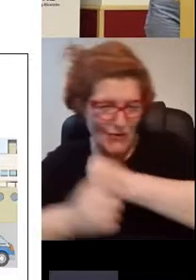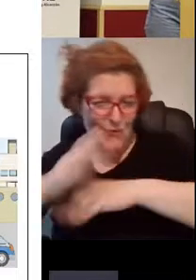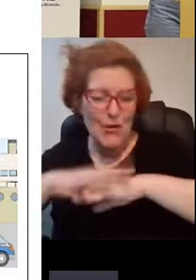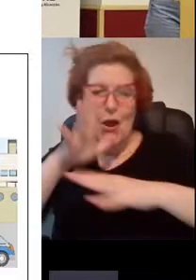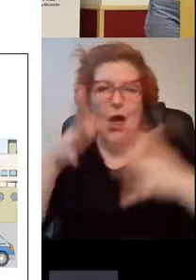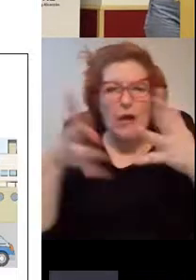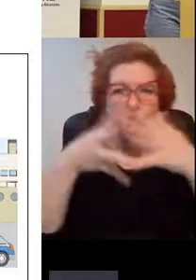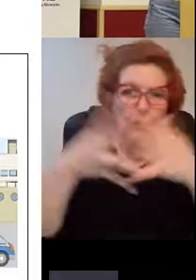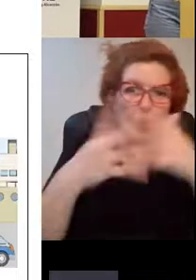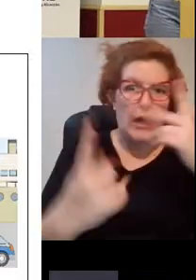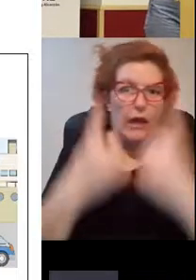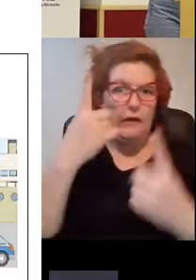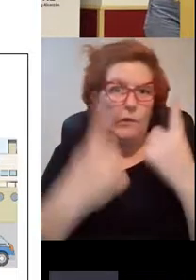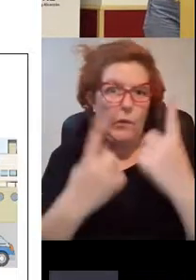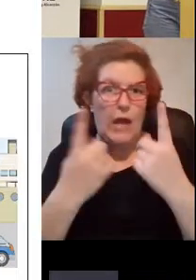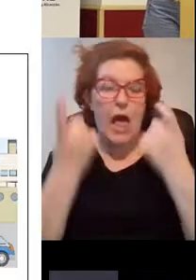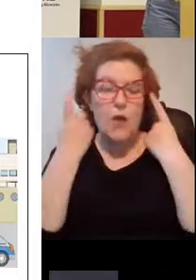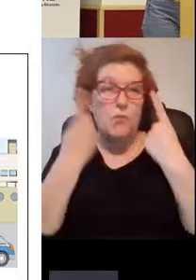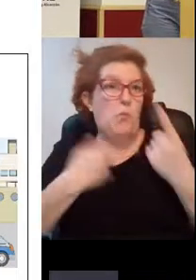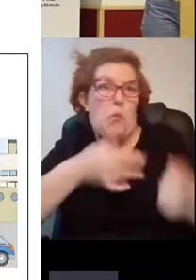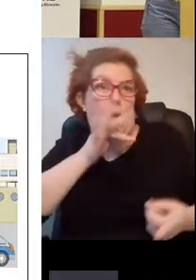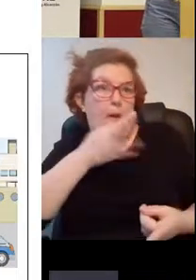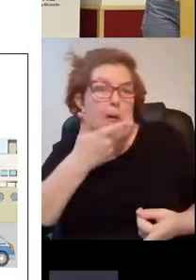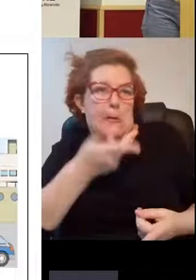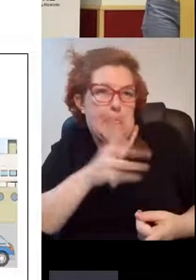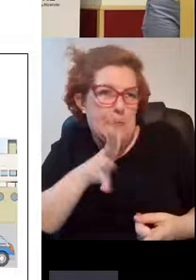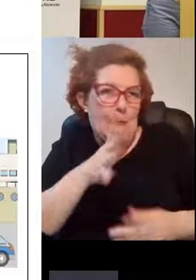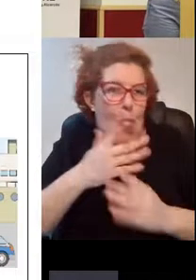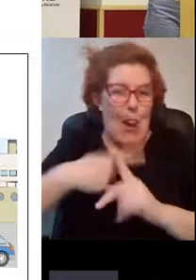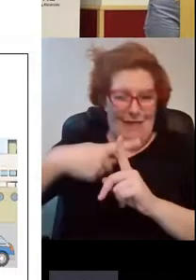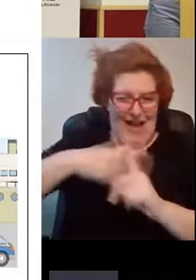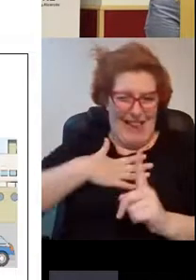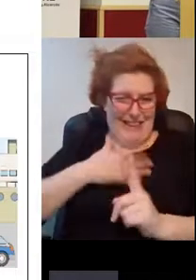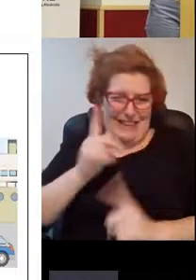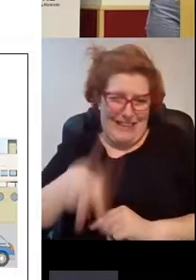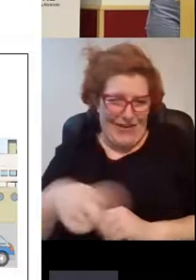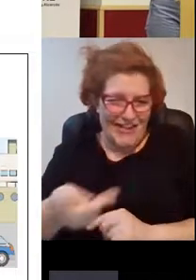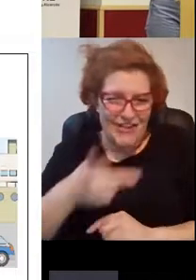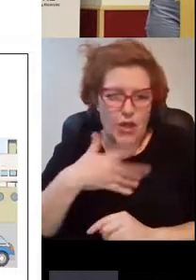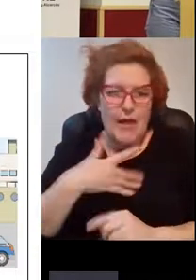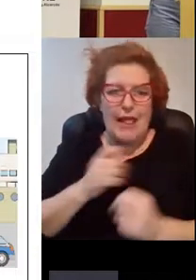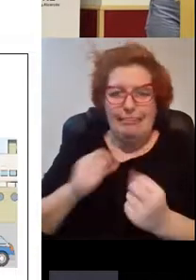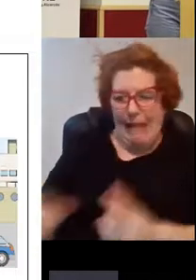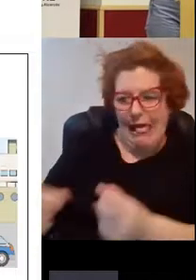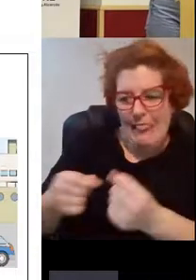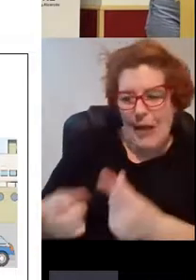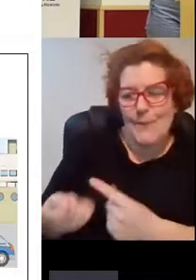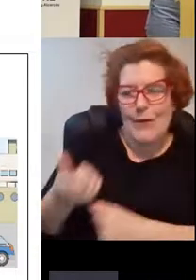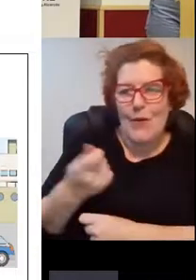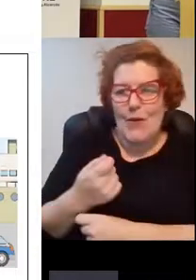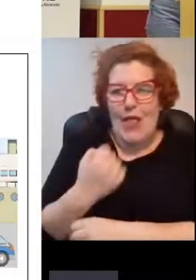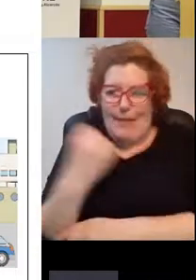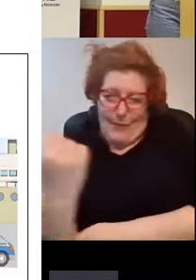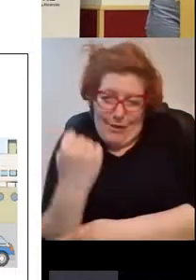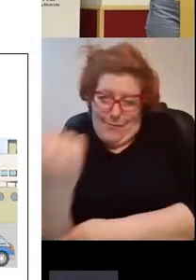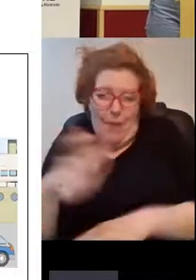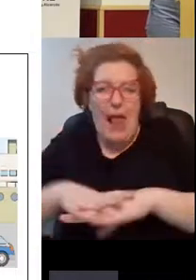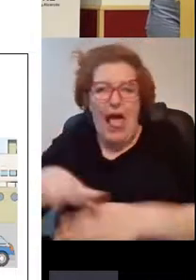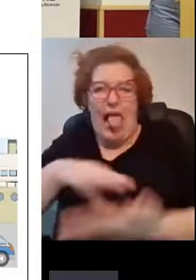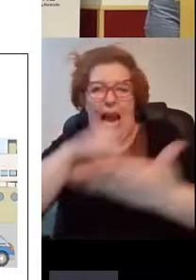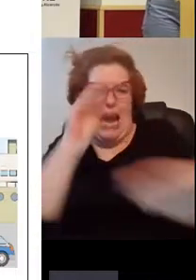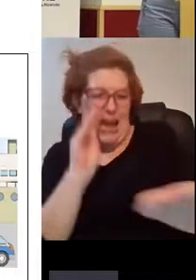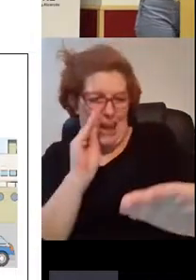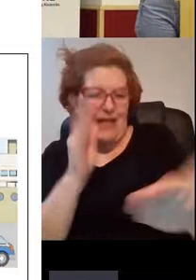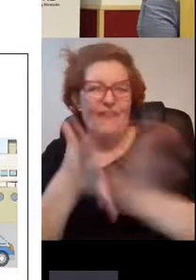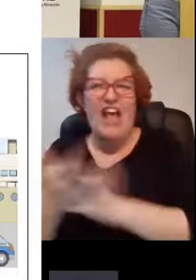estructuras que el alumno todavía no conoce porque no están en su nivel, entonces se le proporciona una ayuda puntual para que entienda en ese momento sin tener